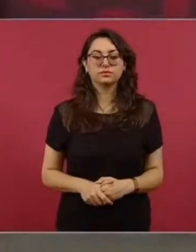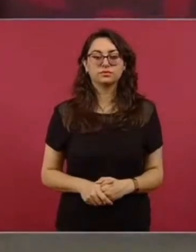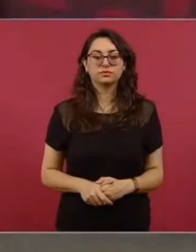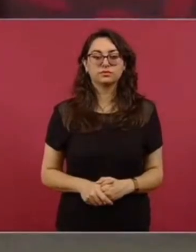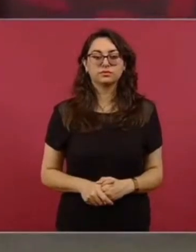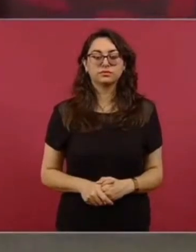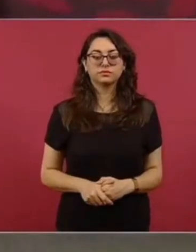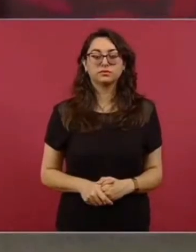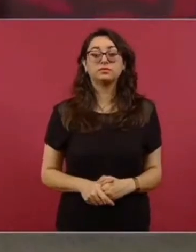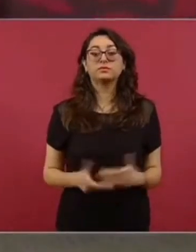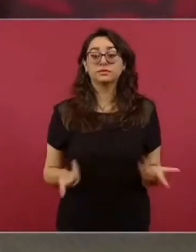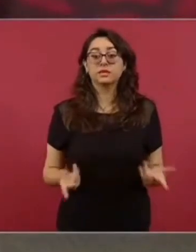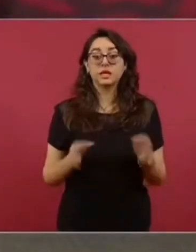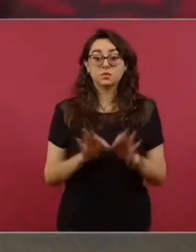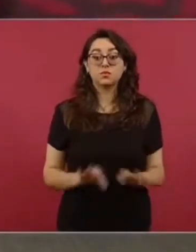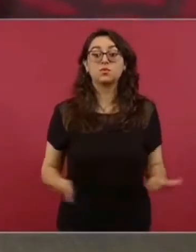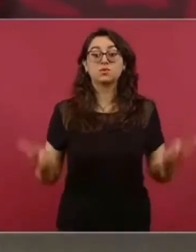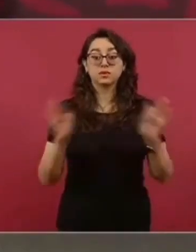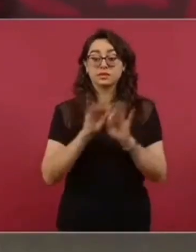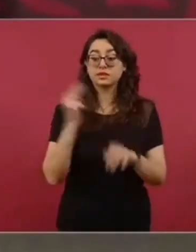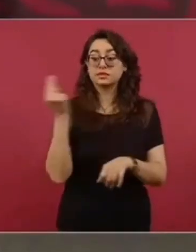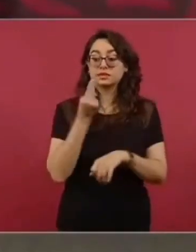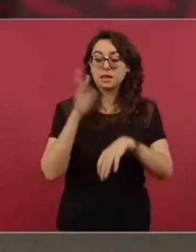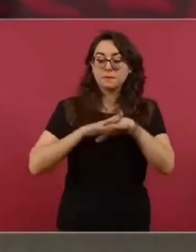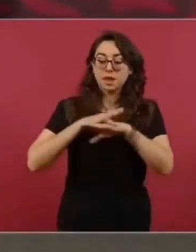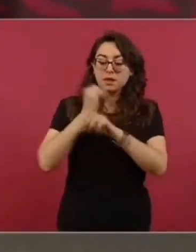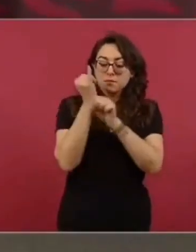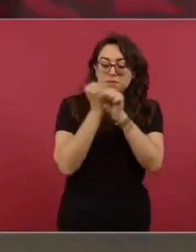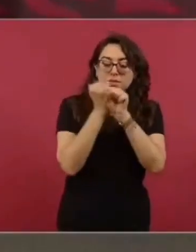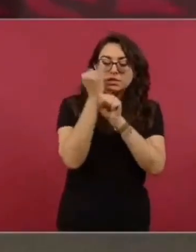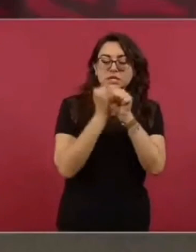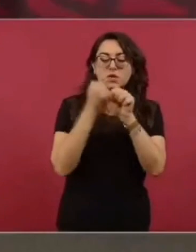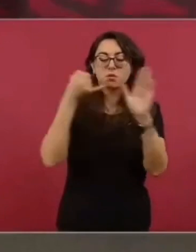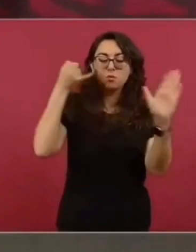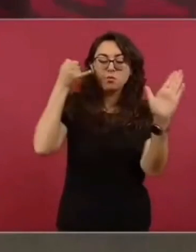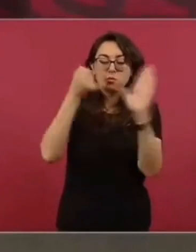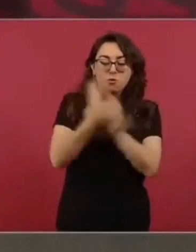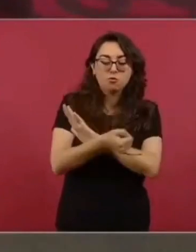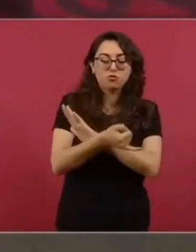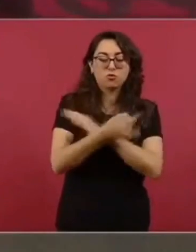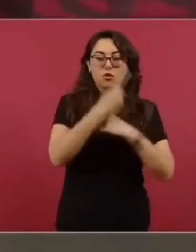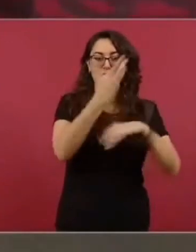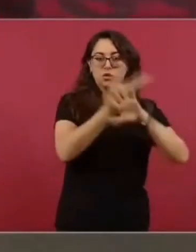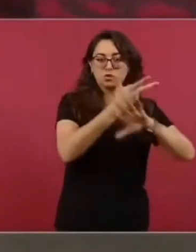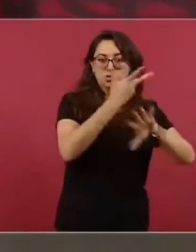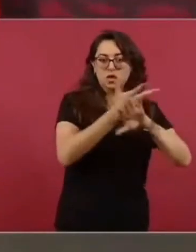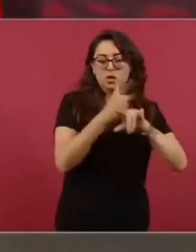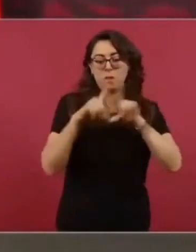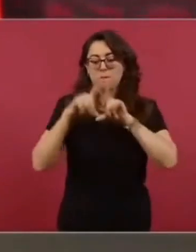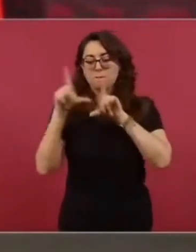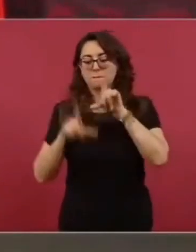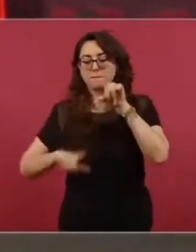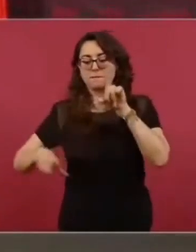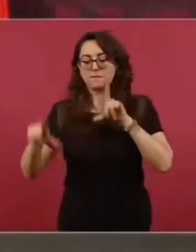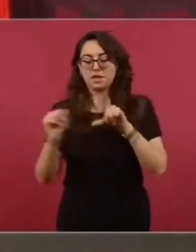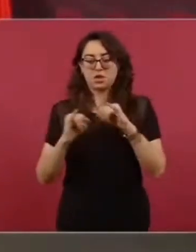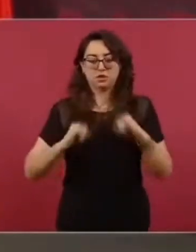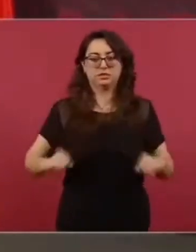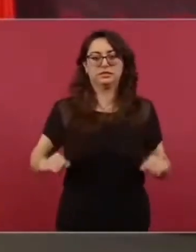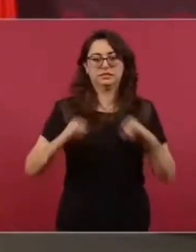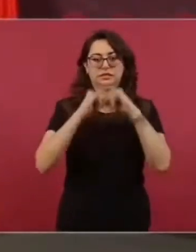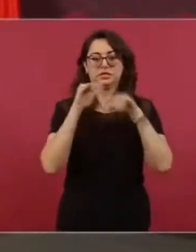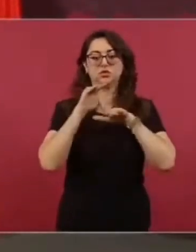fondo, las agencias de salud de Estados Unidos y de México, para ver posibles